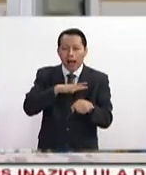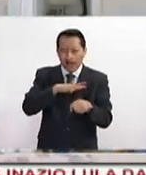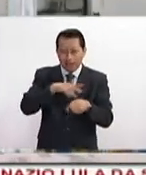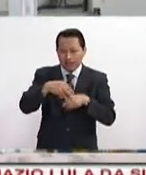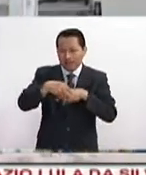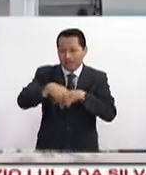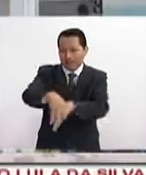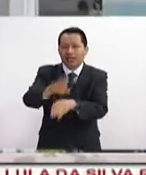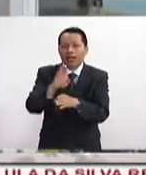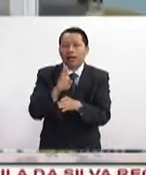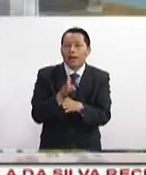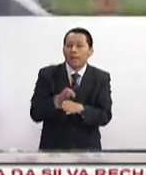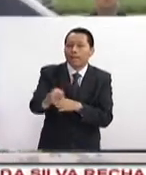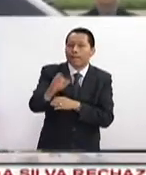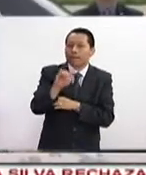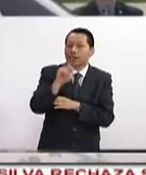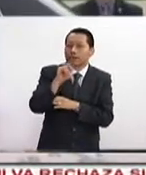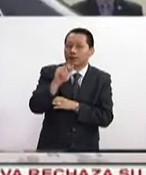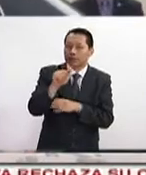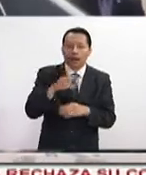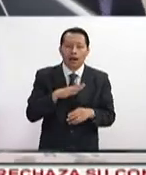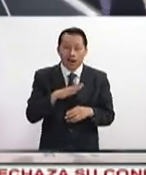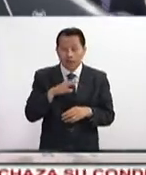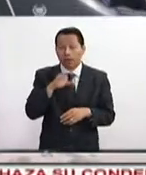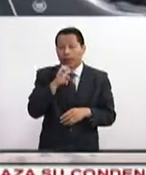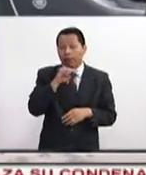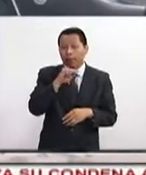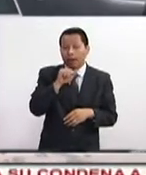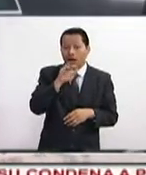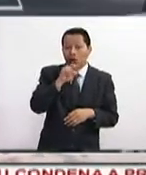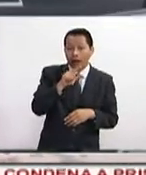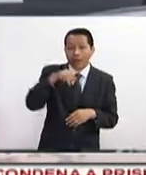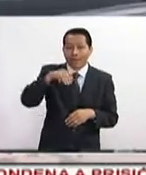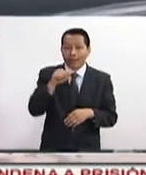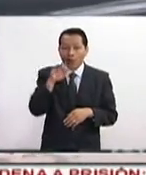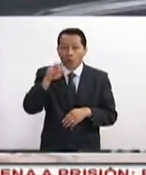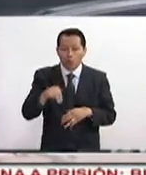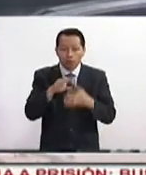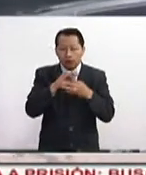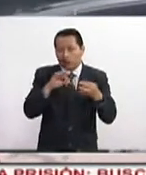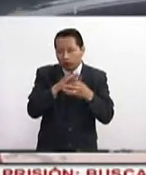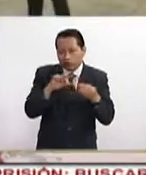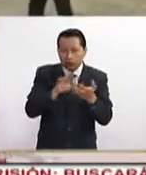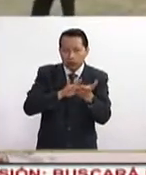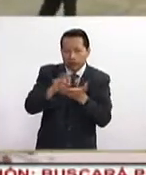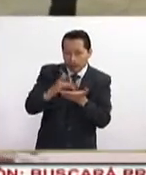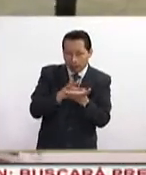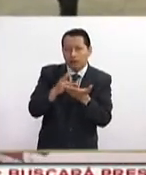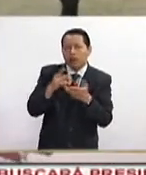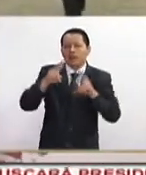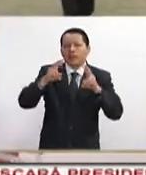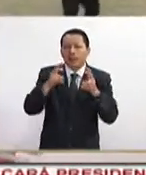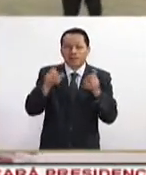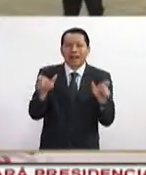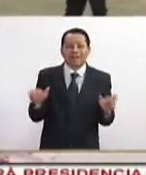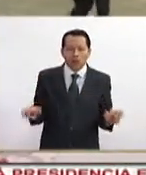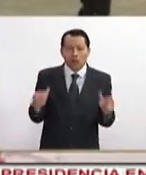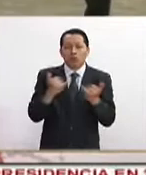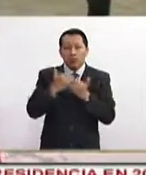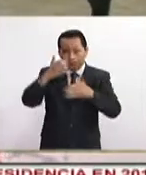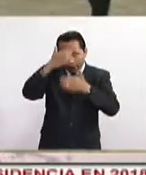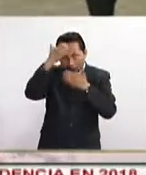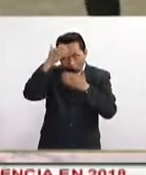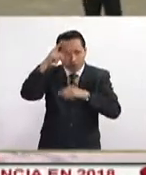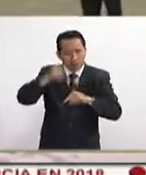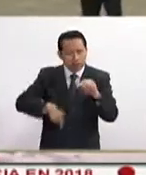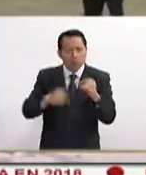Bastilla. Trump se reunió con el mandatario francés Emmanuel Macron, con quien habló sobre cooperación en materia de seguridad, combate al terrorismo y